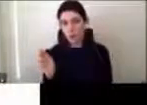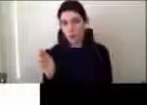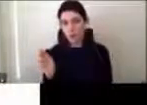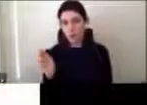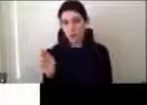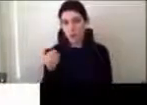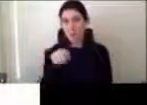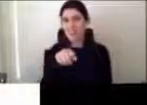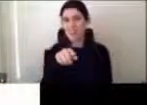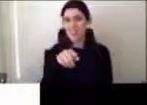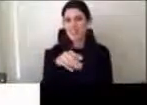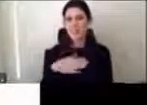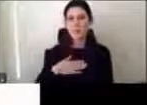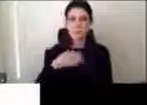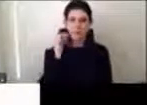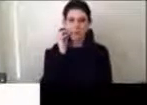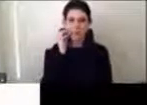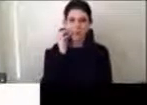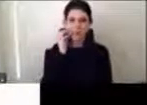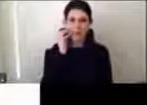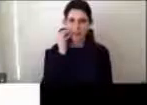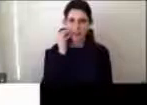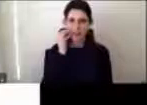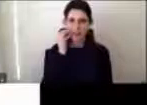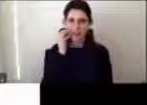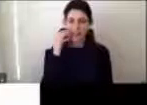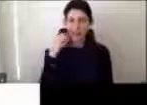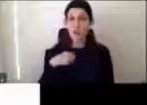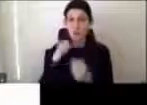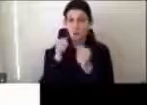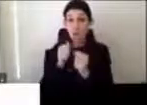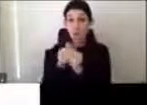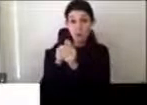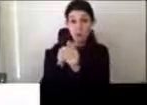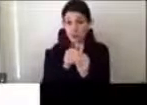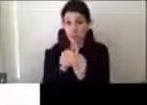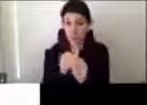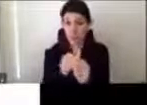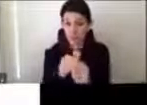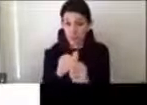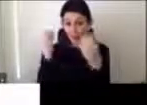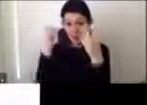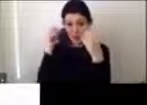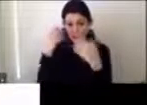mi nieta, ya, a la cual he podido seguir en este aprendizaje.